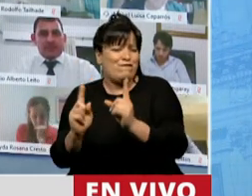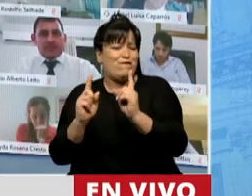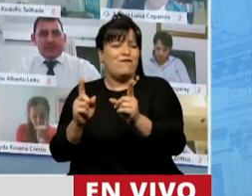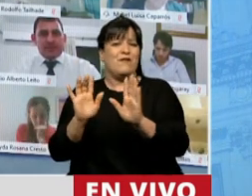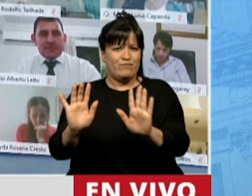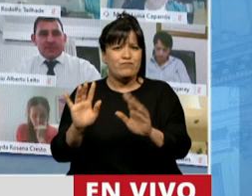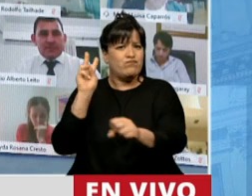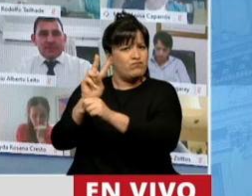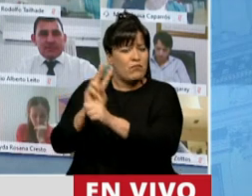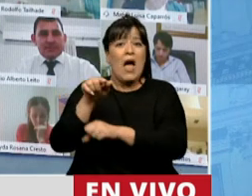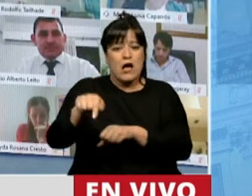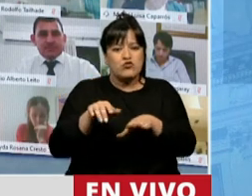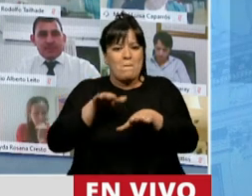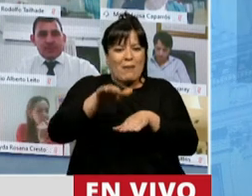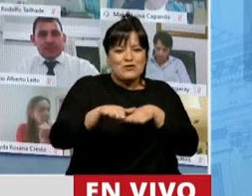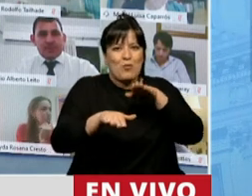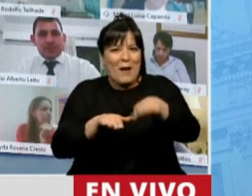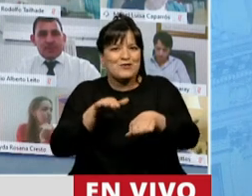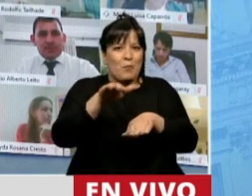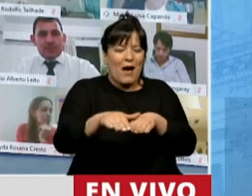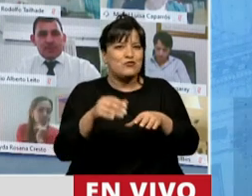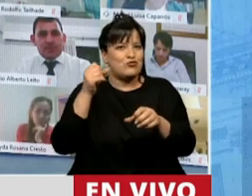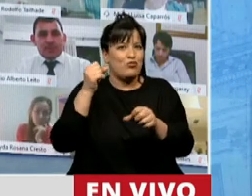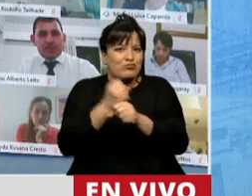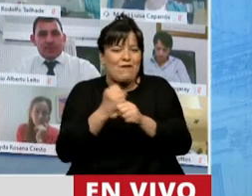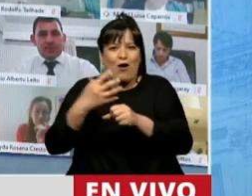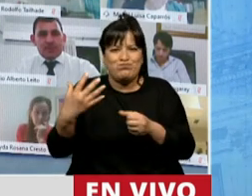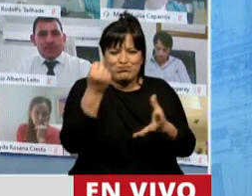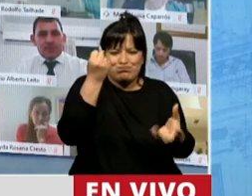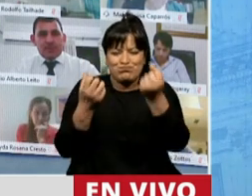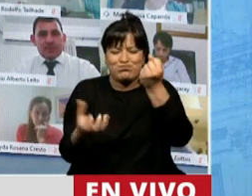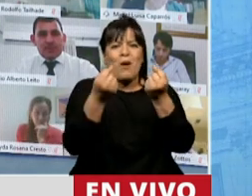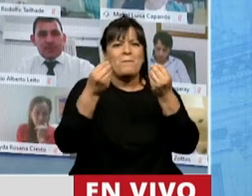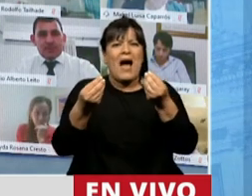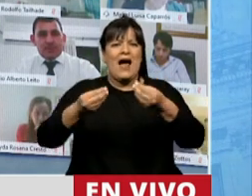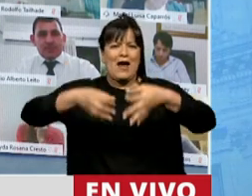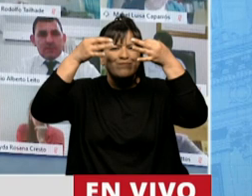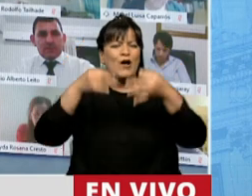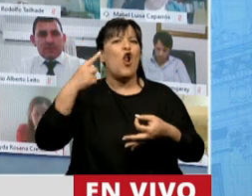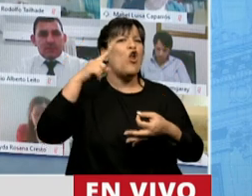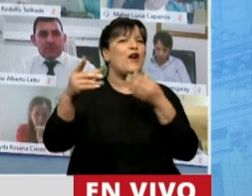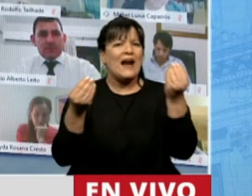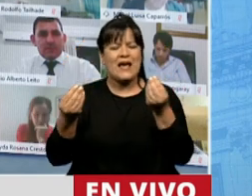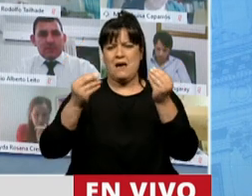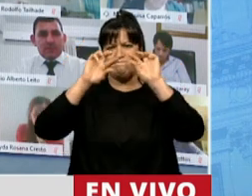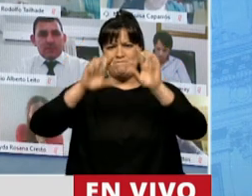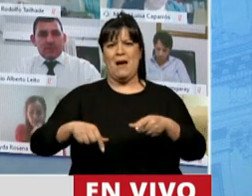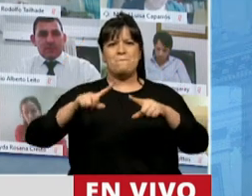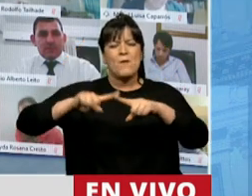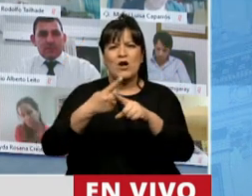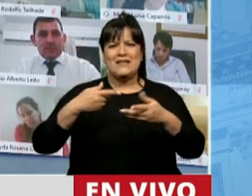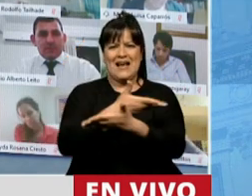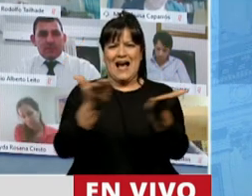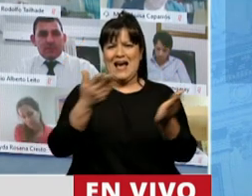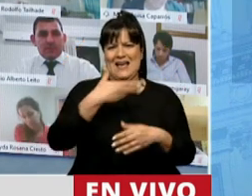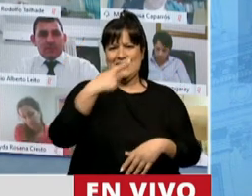primeros pasos que fuimos dando para acercar el desarrollo sostenible a una verdadera política de estado Hoy estamos en medio